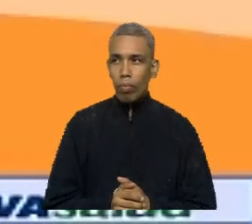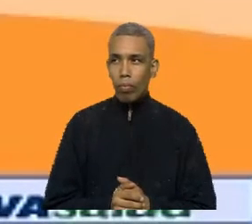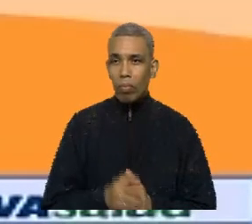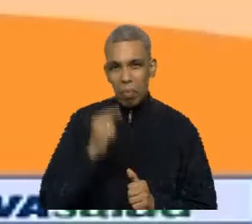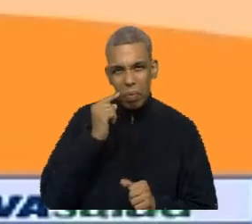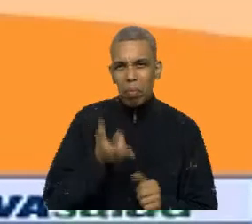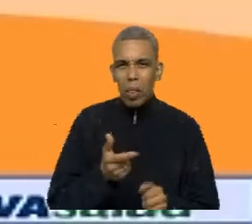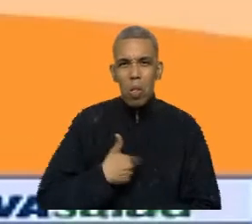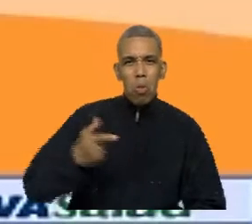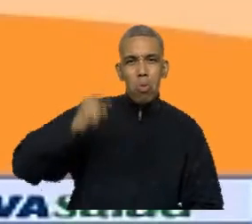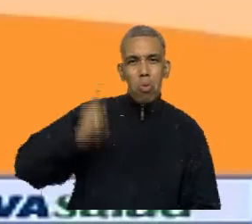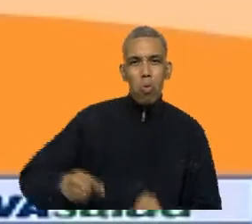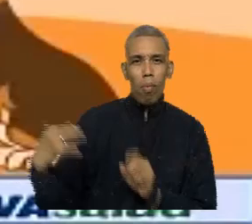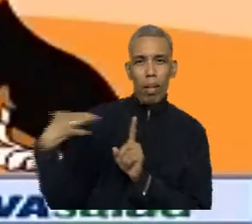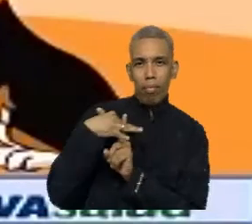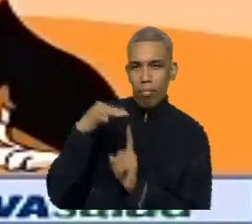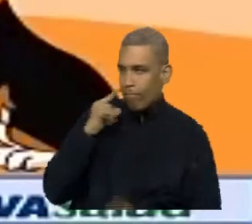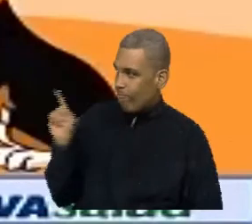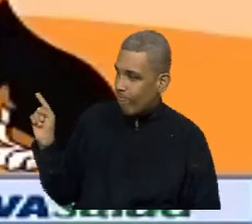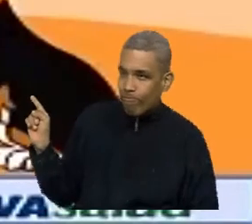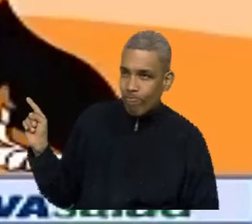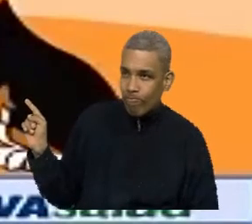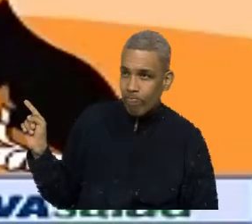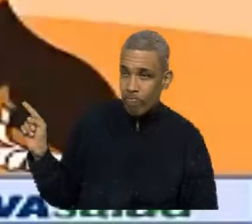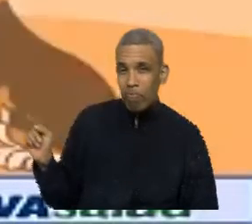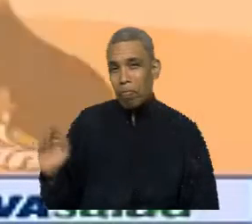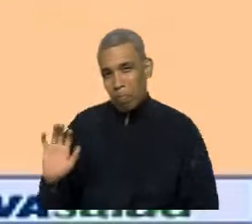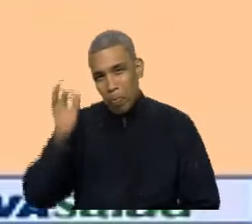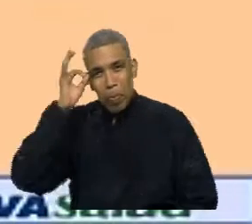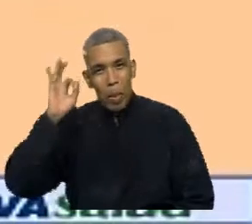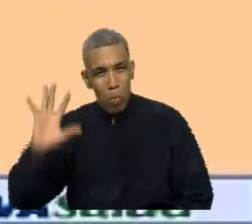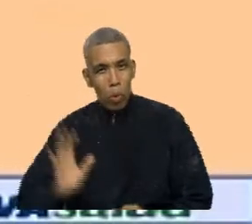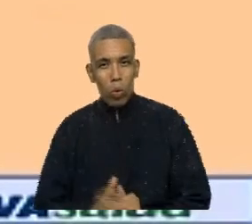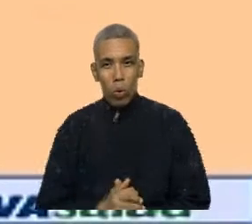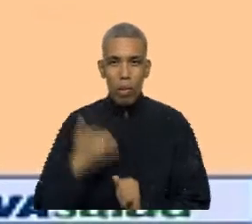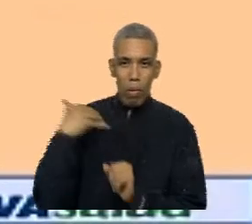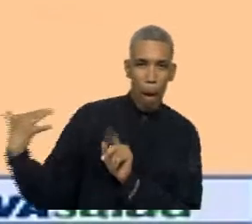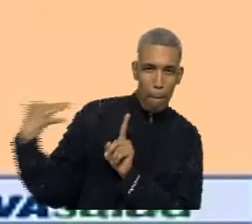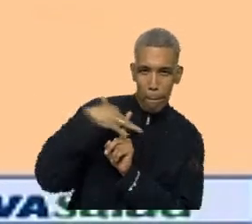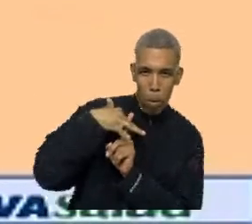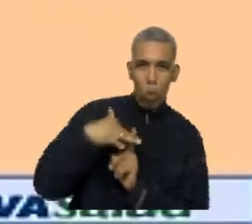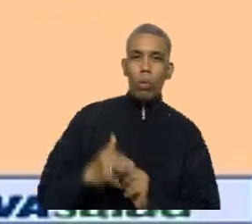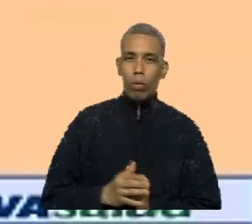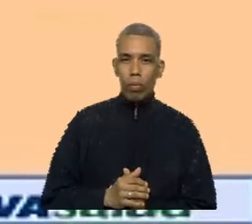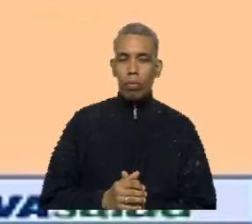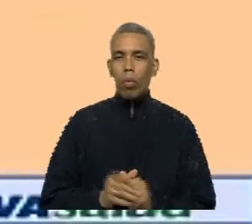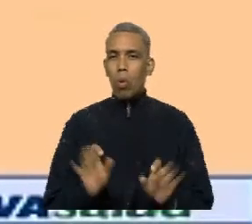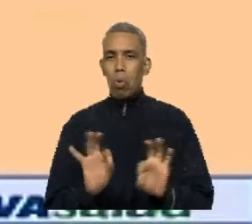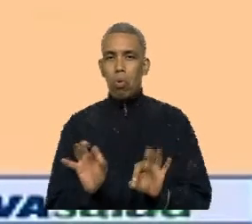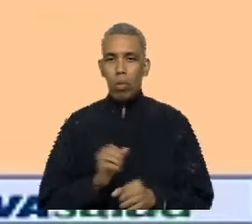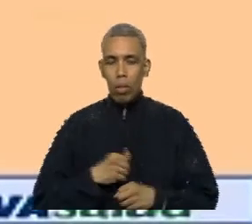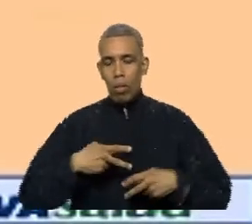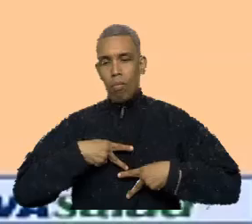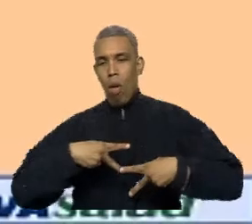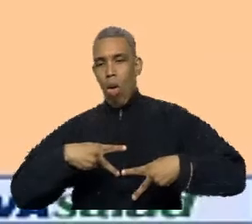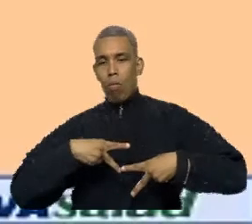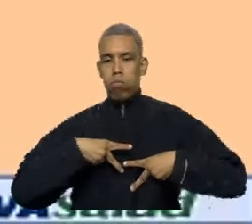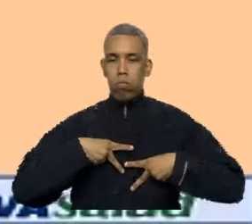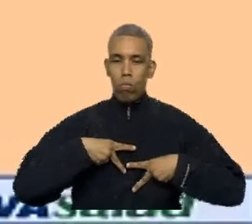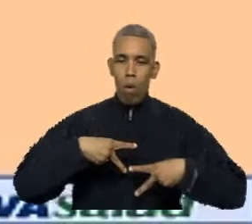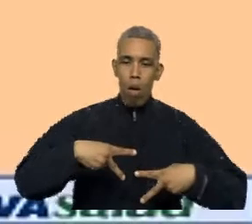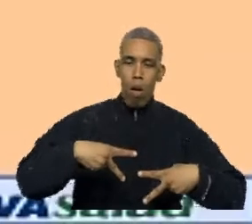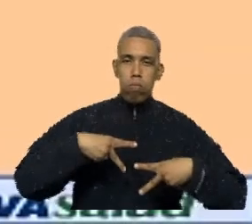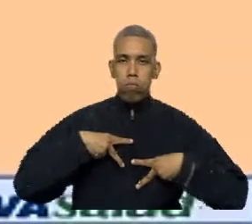ácaros del polvo de las casas, las plumas, el pelo de animales. Algunas veces, la enfermedad comienza a partir de infecciones de las